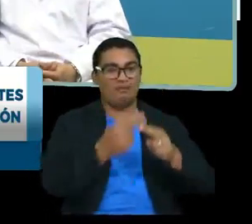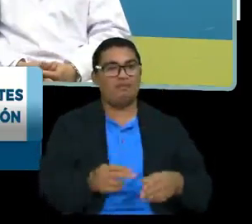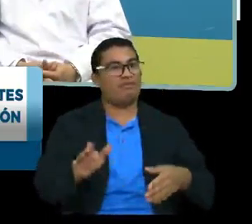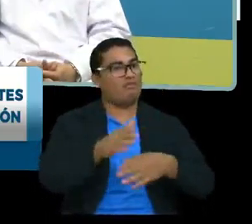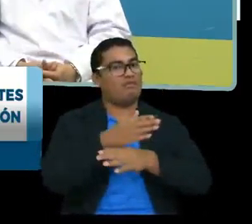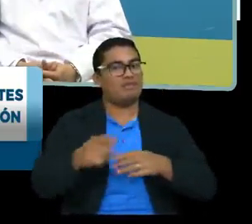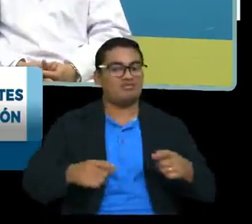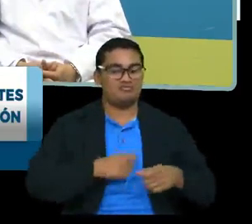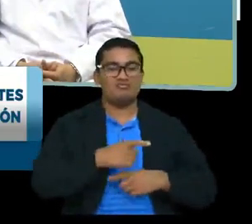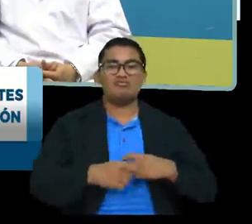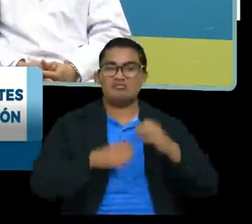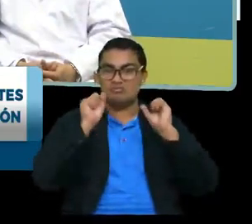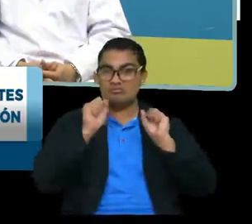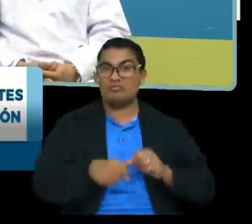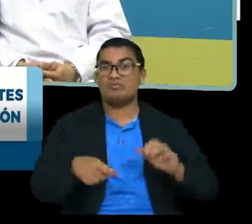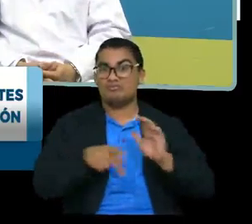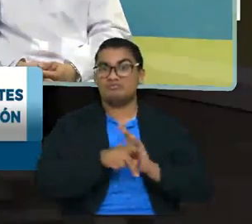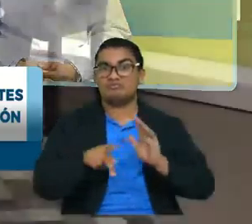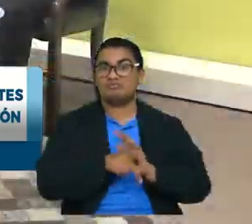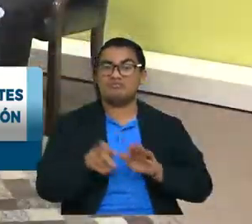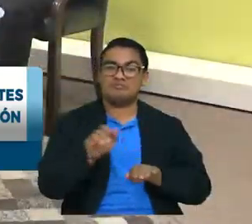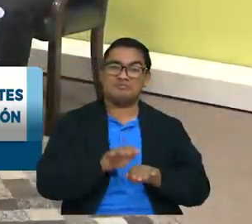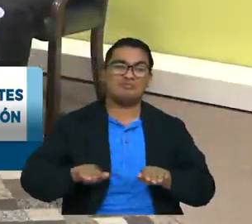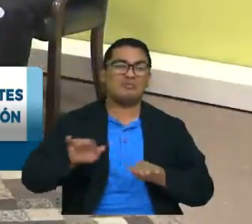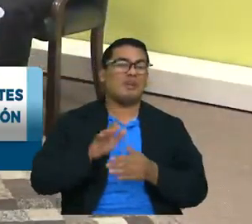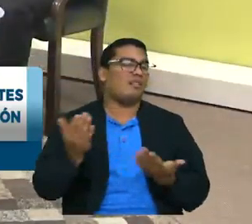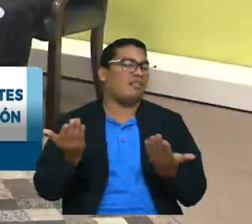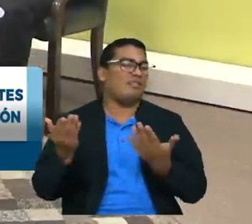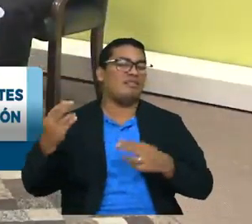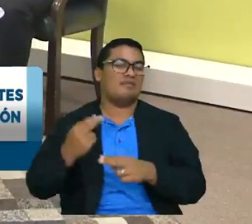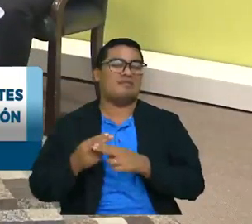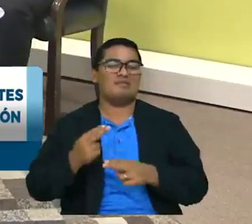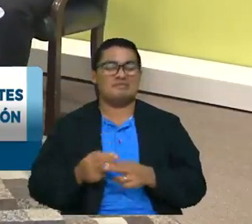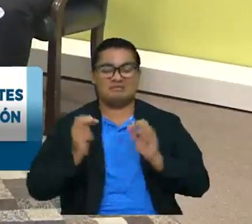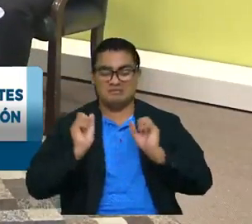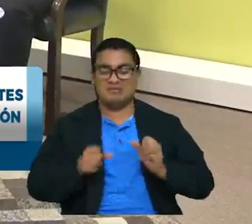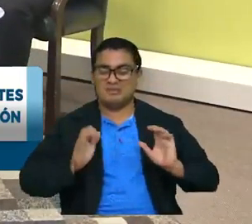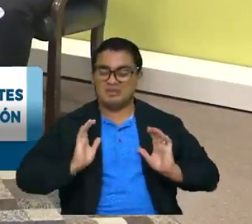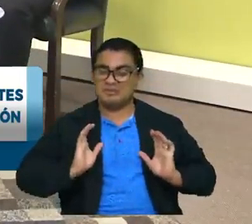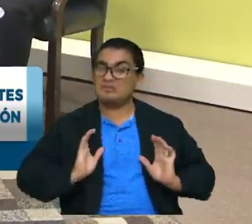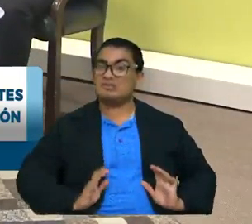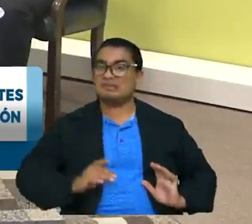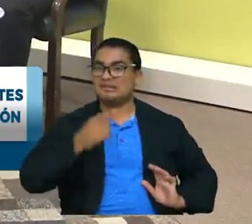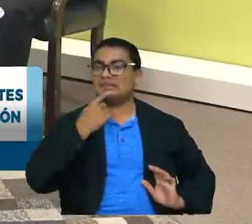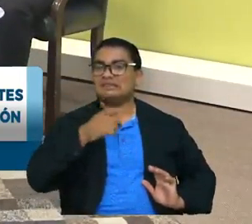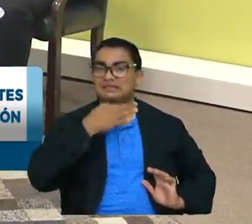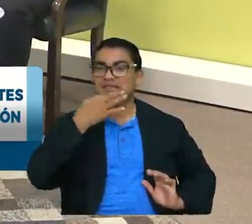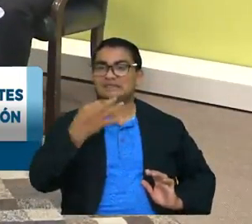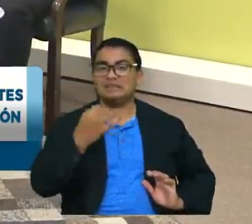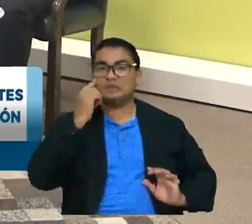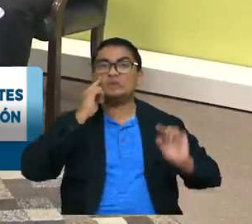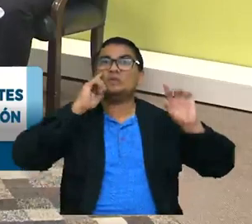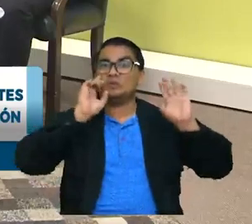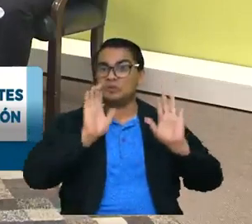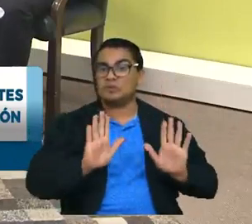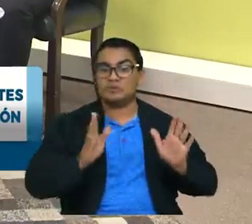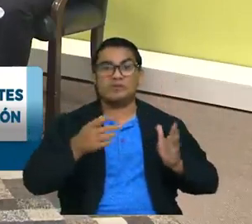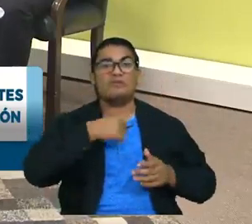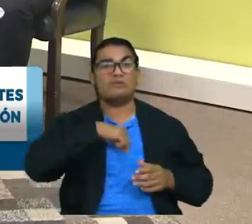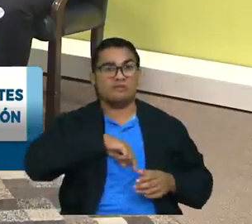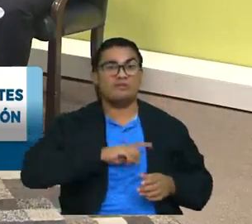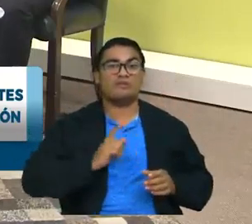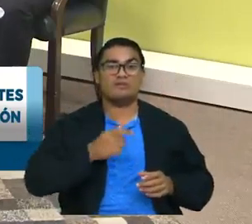familia de parásitos que pueden estar en nuestro intestino, en nuestro organismo, que puede decir que sí, hay que tener mente, hay que ponerle mente,